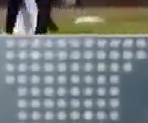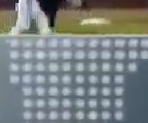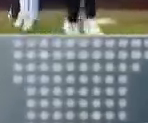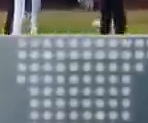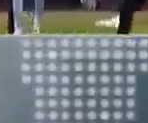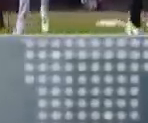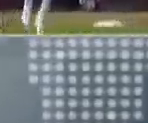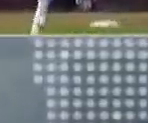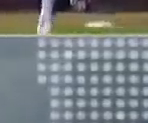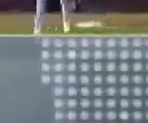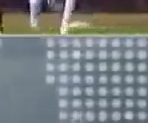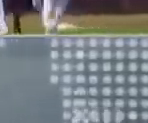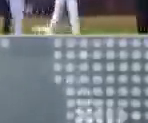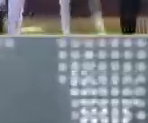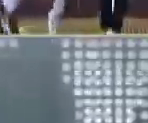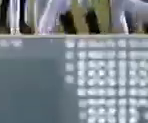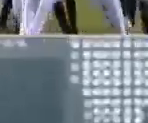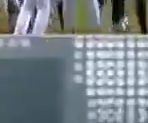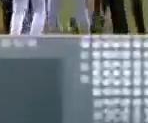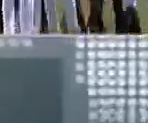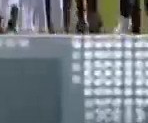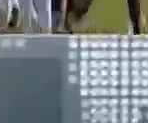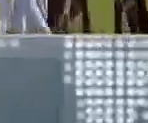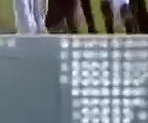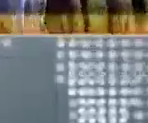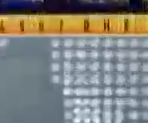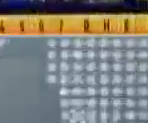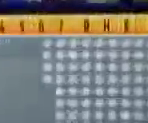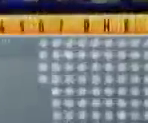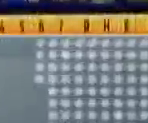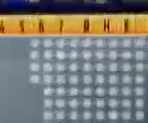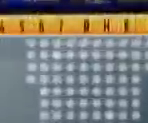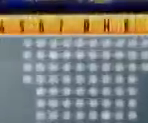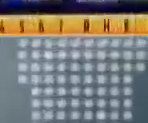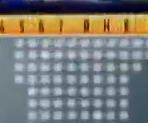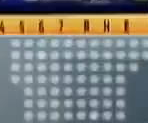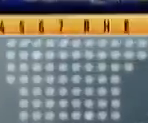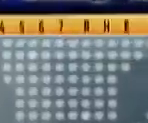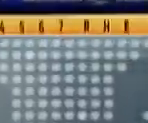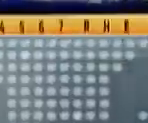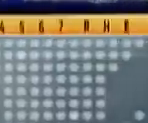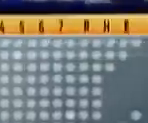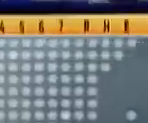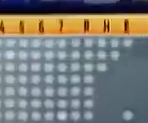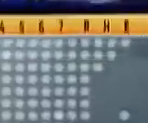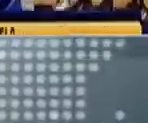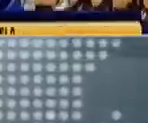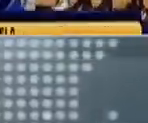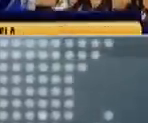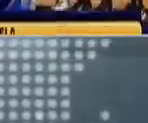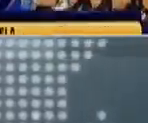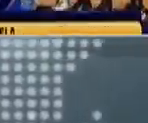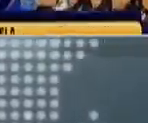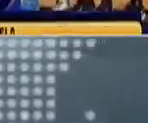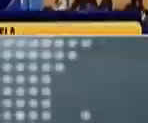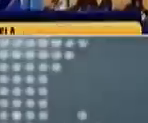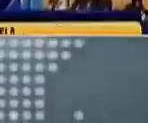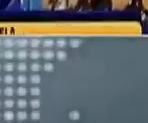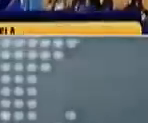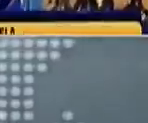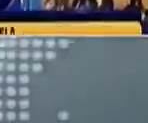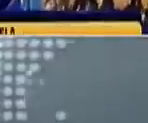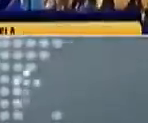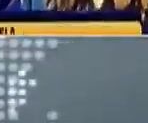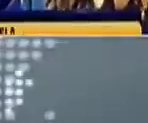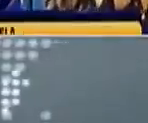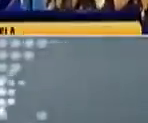Íbamos 2-0 ganando, correcto. Pero Silita me jugó una y no le he perdonado todavía. Entonces